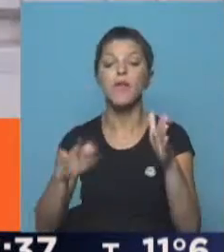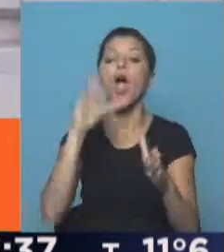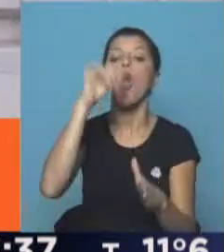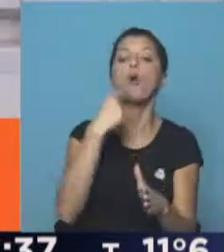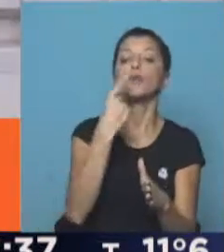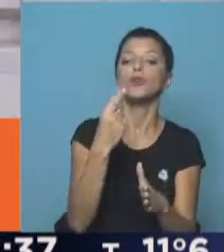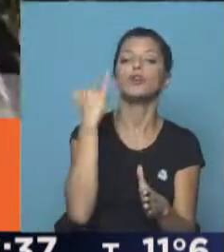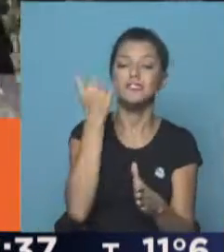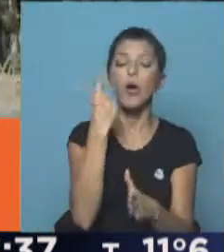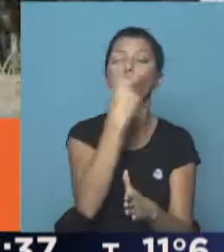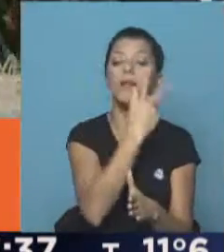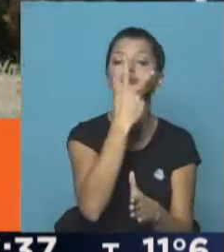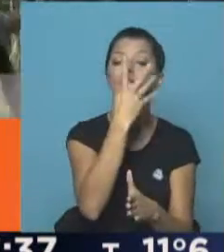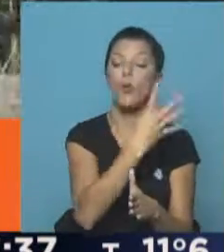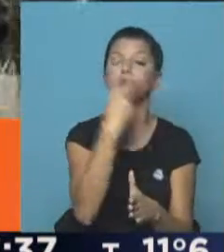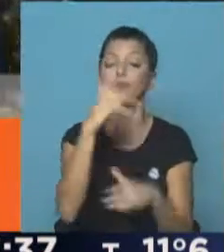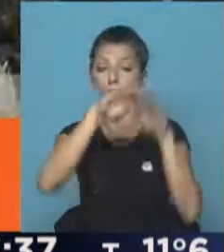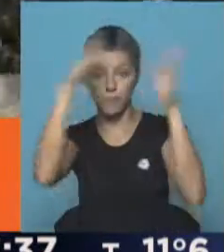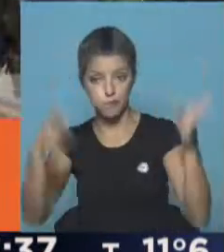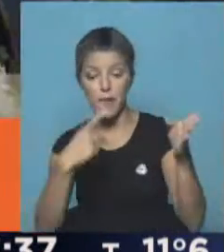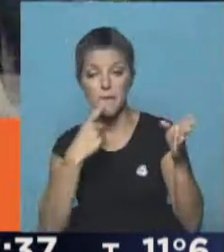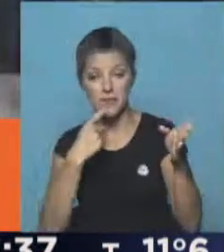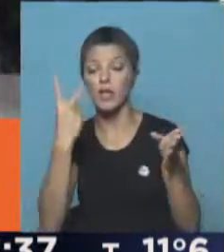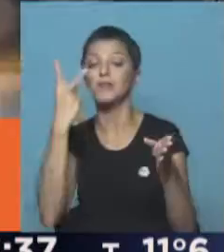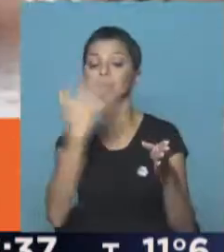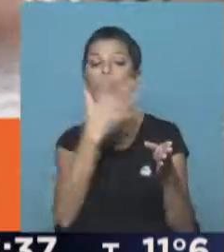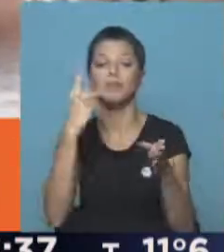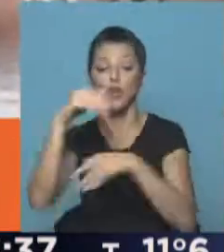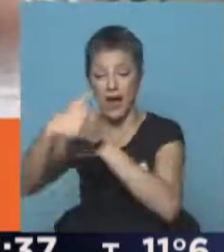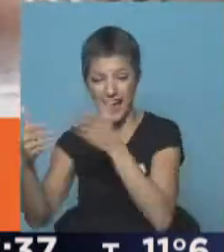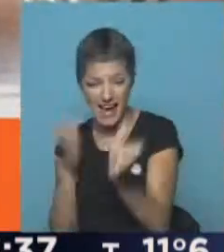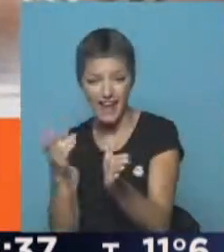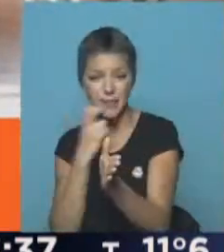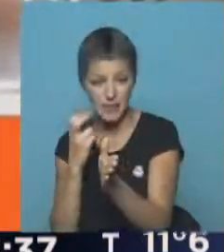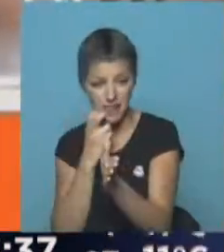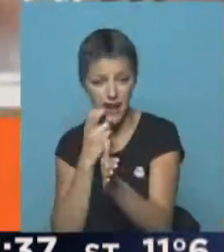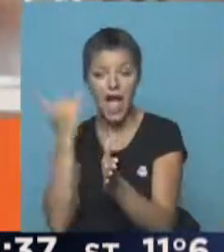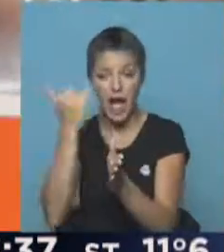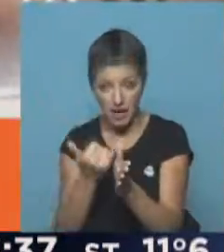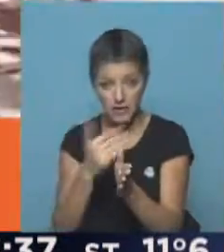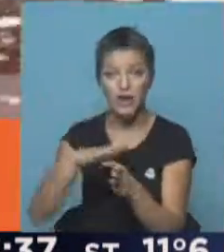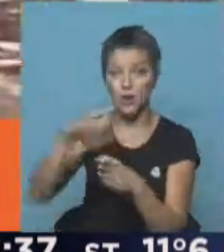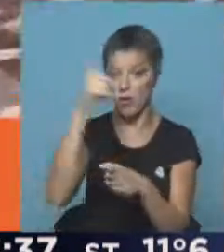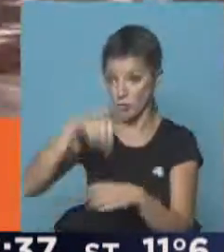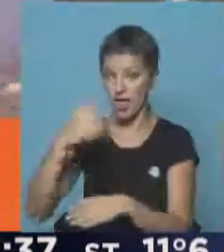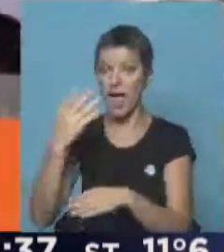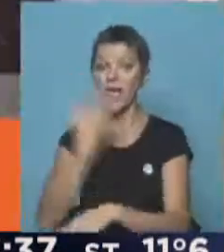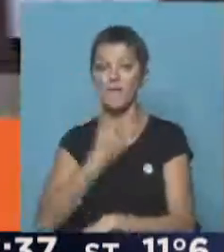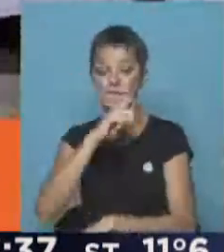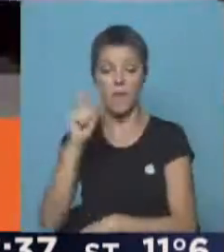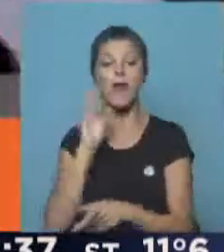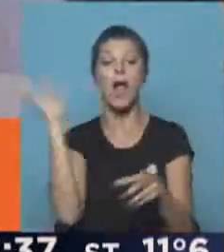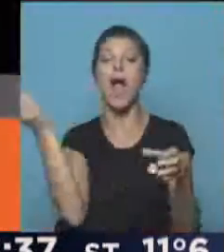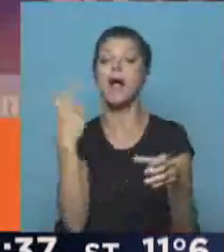con 41 contenedores y 52 cajas metálicas en los campamentos donde se concentra la guerrilla para almacenar las